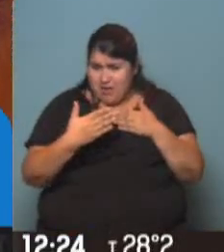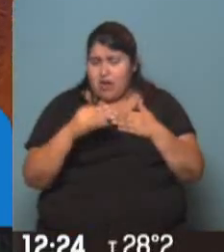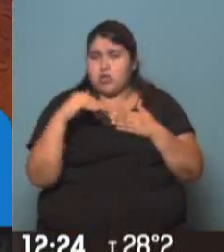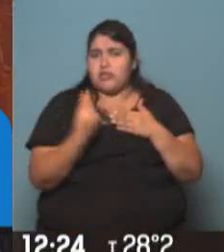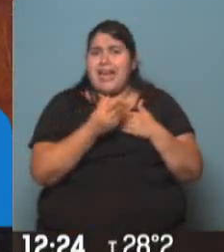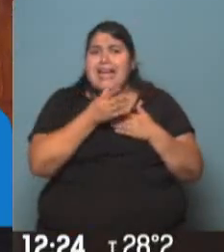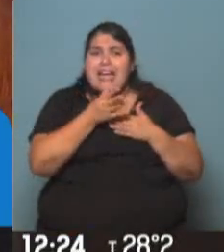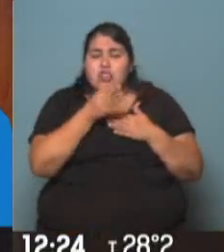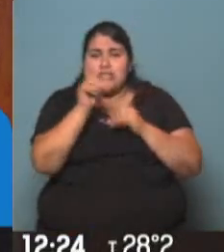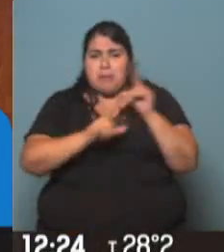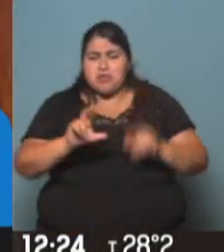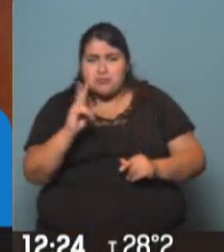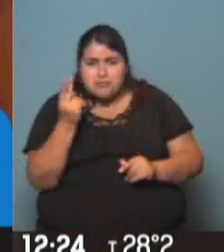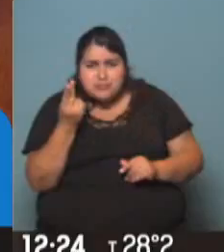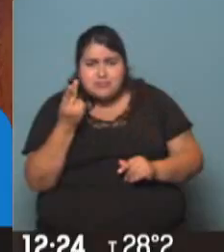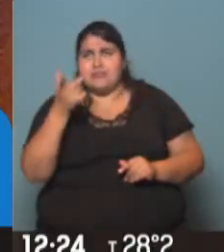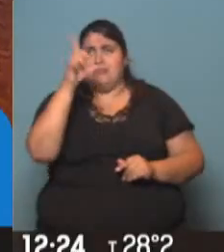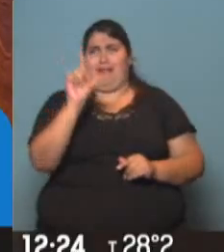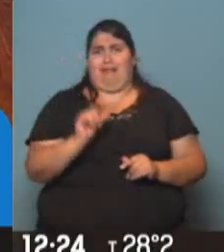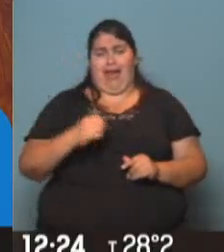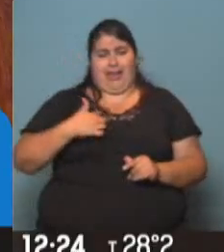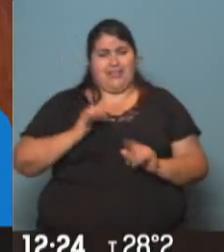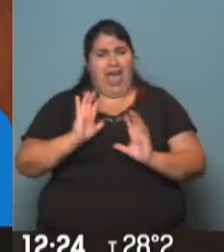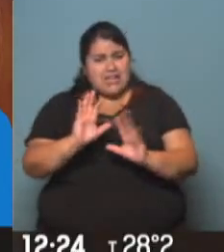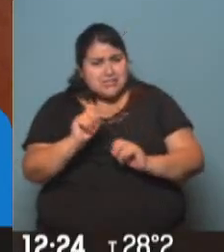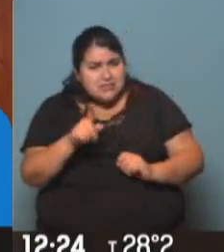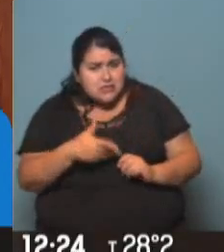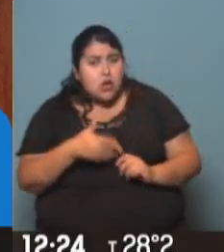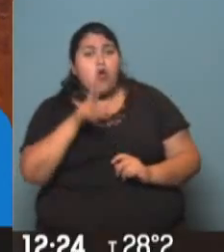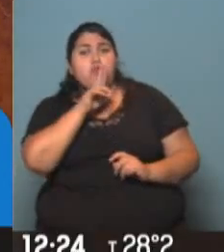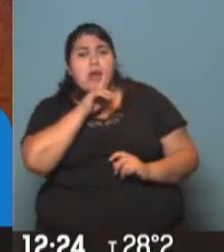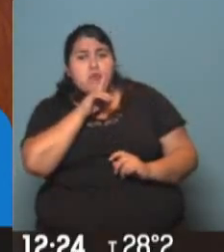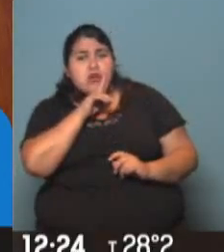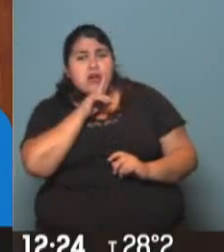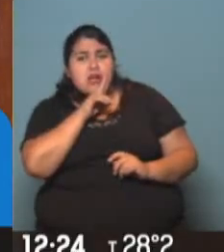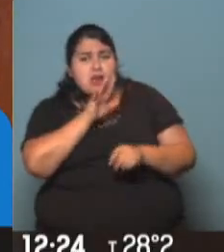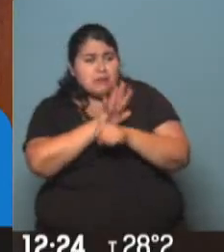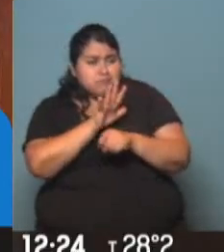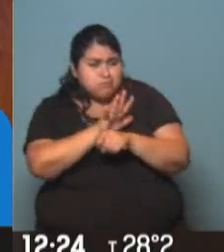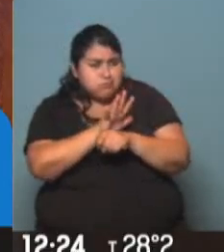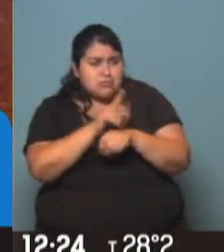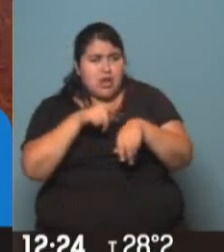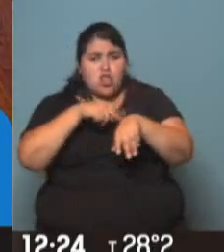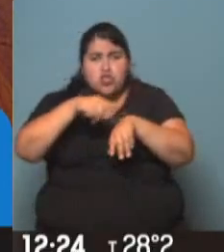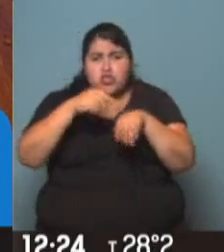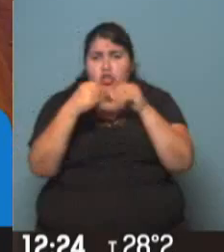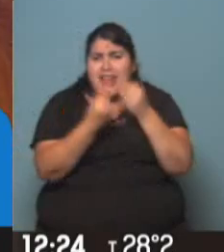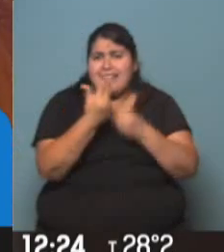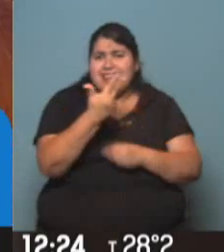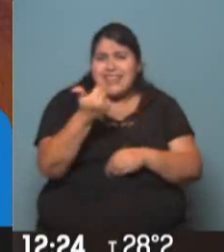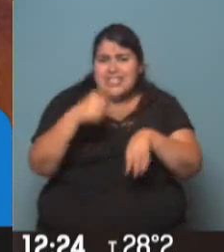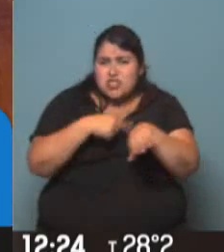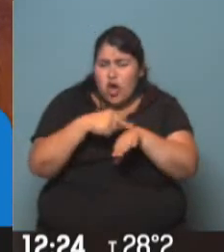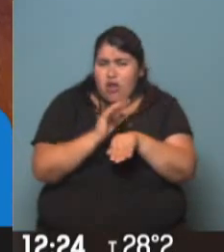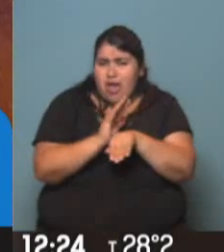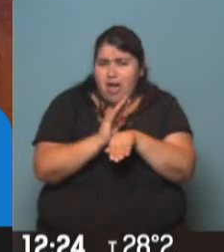víctimas fatales esto es en toda la argentina por femicidio estamos hablando de una mujer que muere cada 36 horas por lo que se